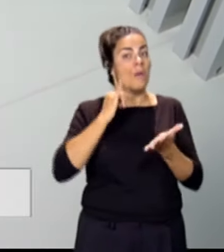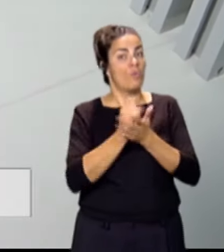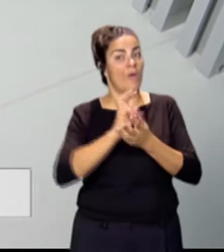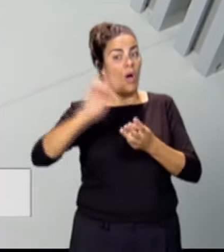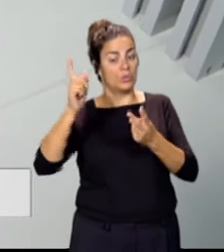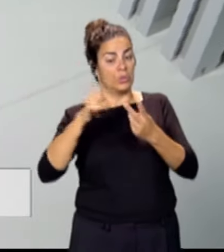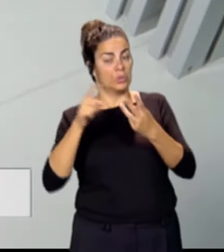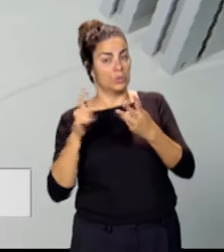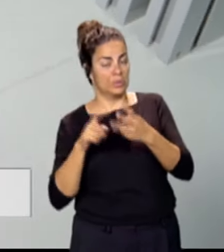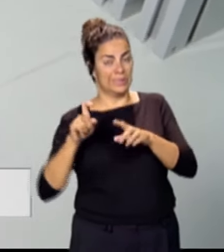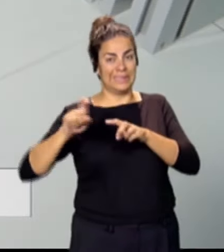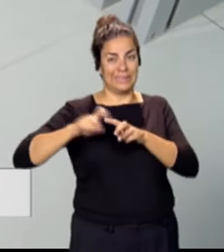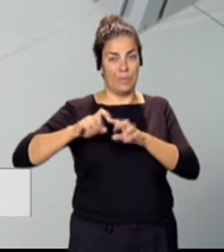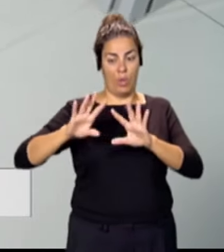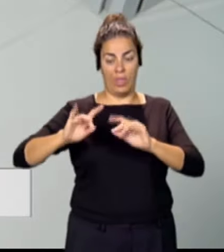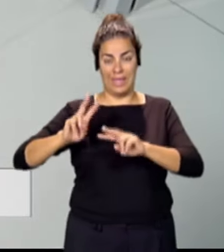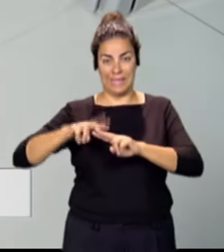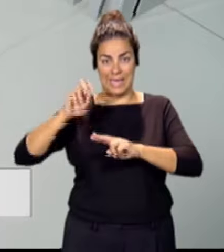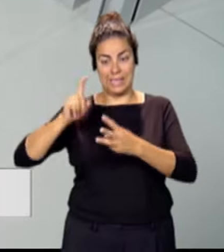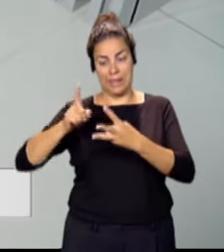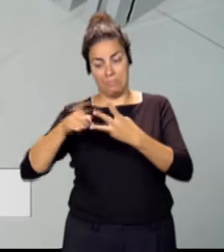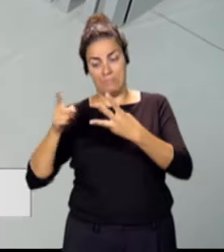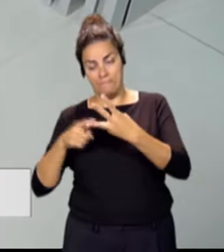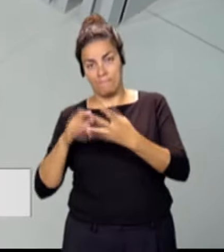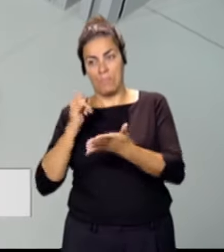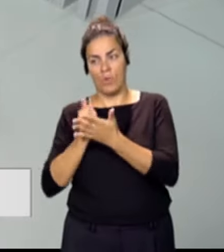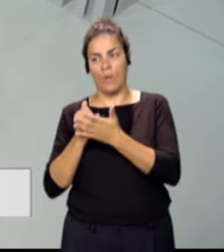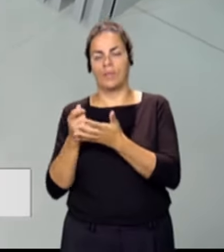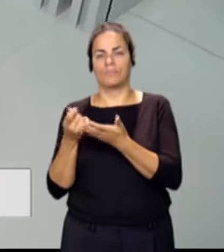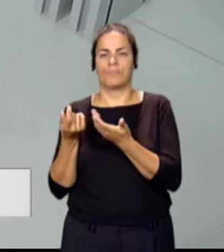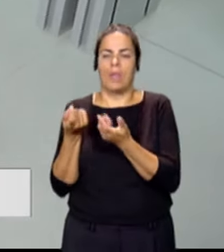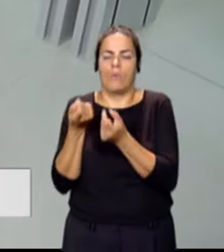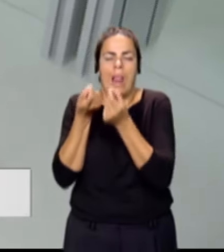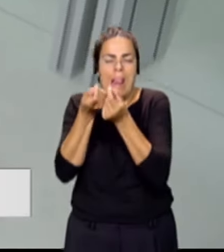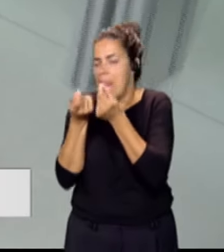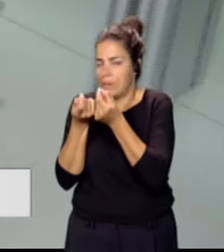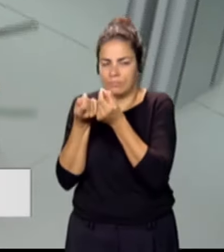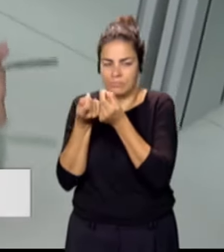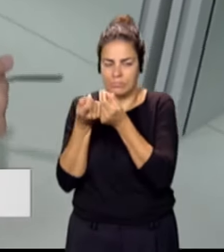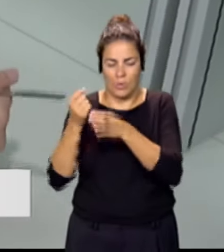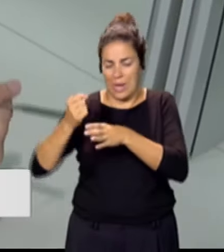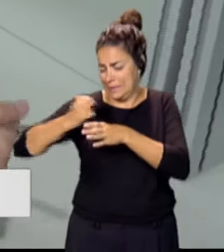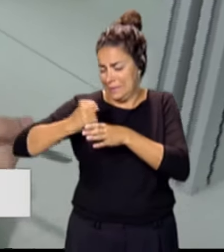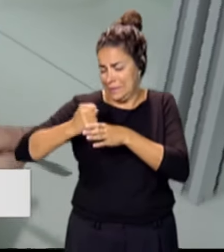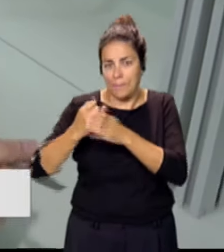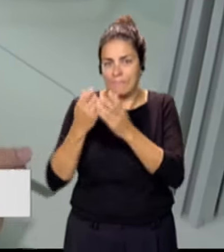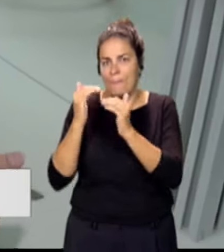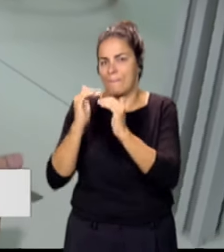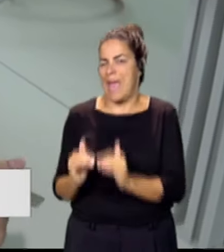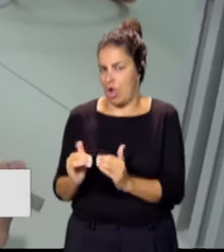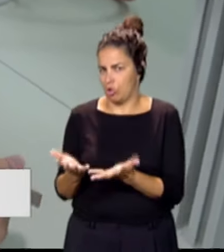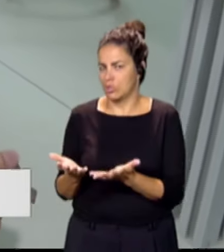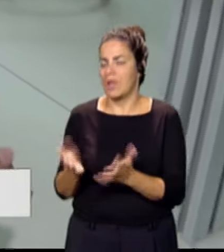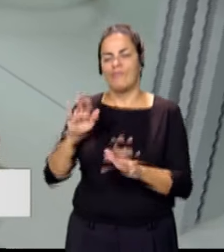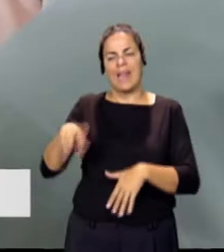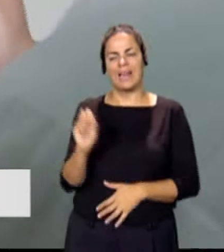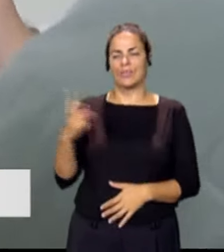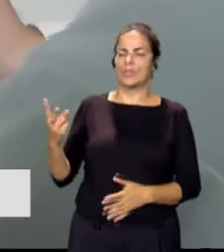ceniza que eh que no hemos tamizado tanto y no hemos no hemos obtenido el resultado que